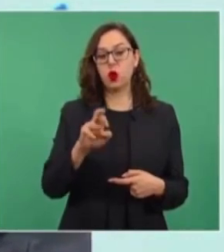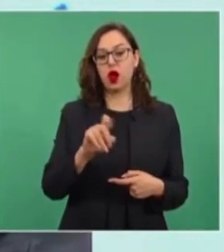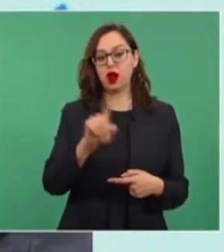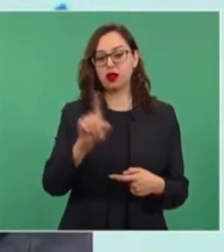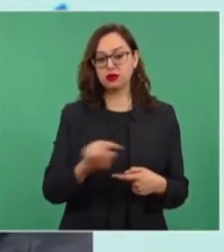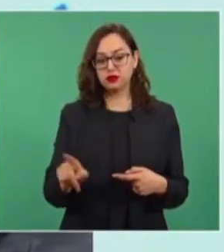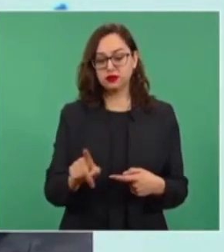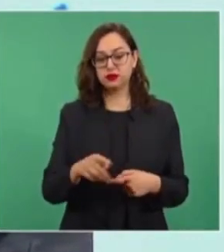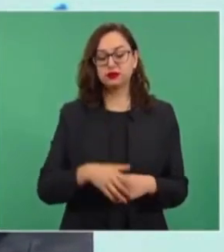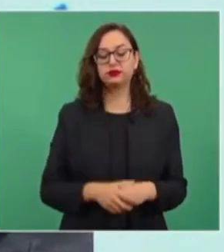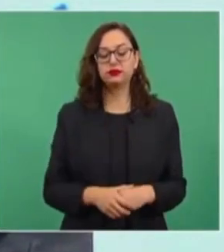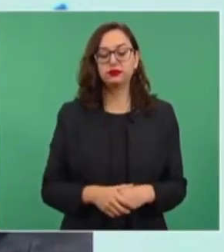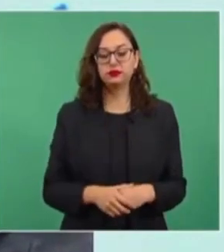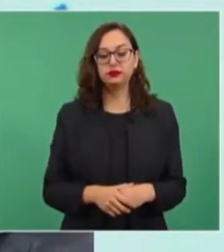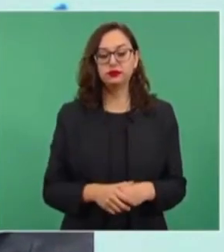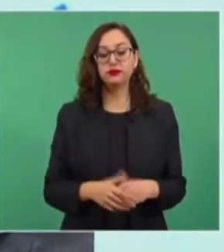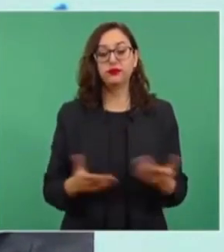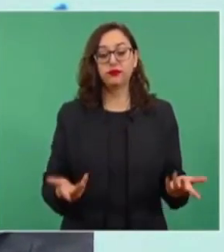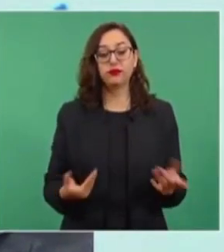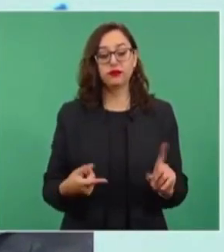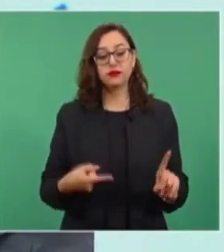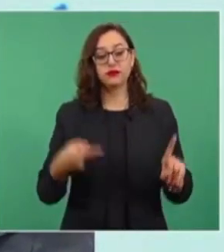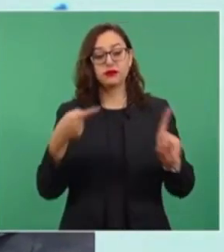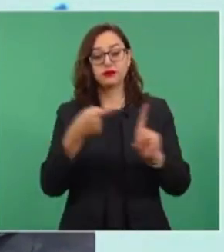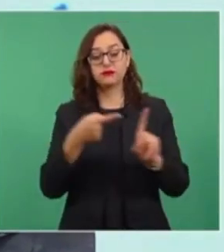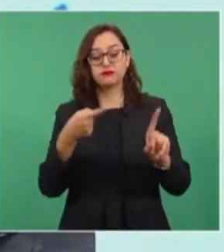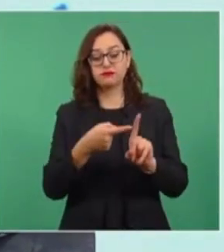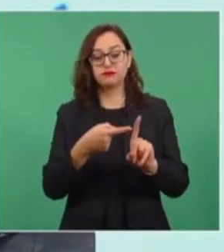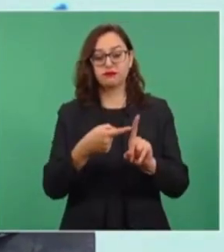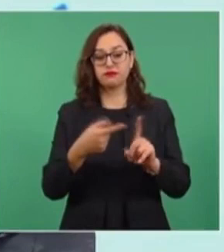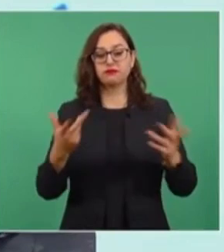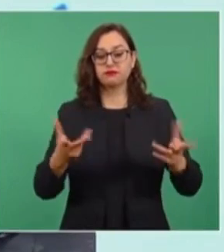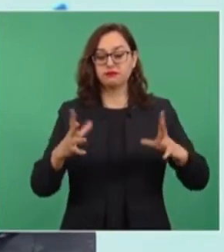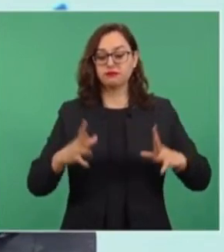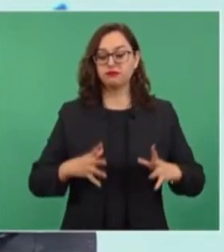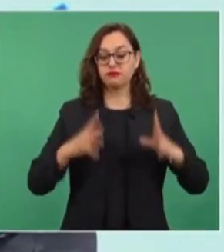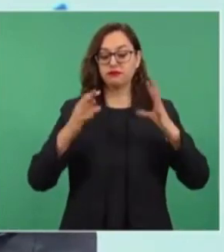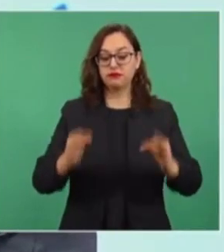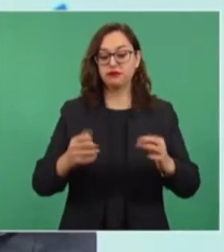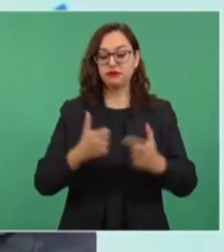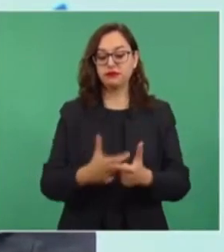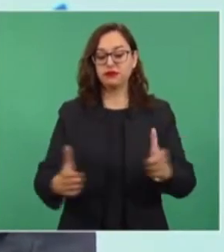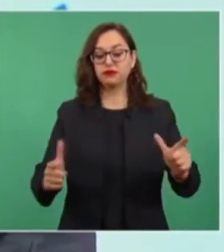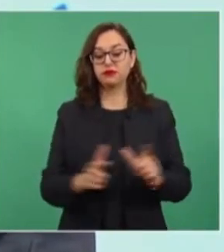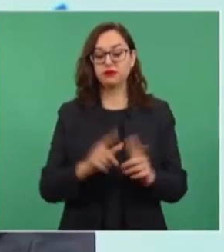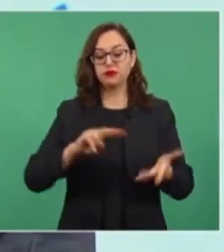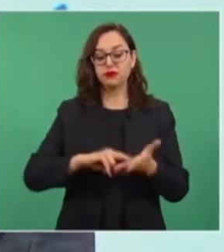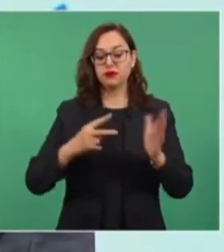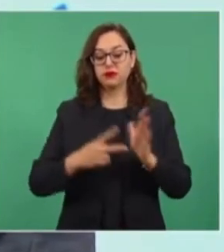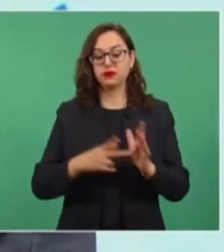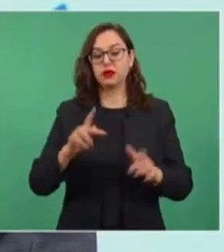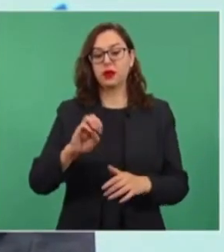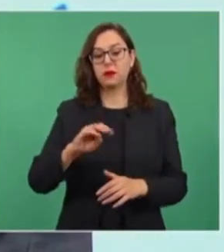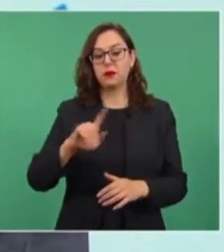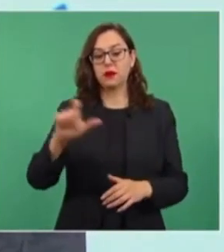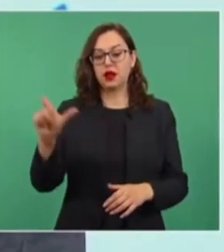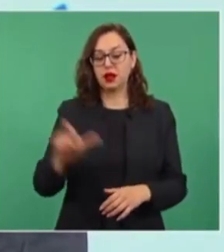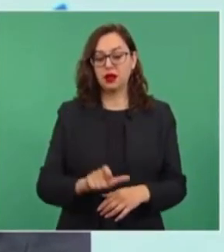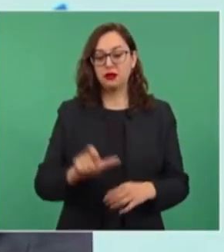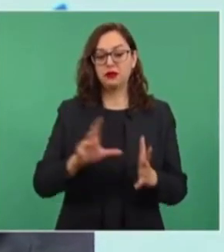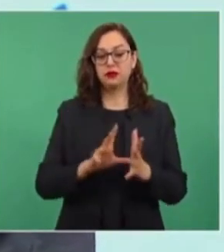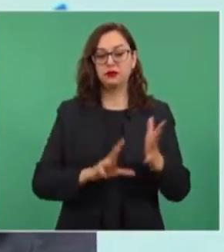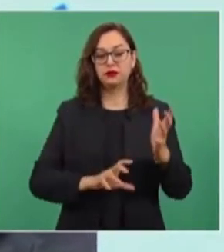formador y primer presidente del Grupo Ingenieros Pemex Constitución del